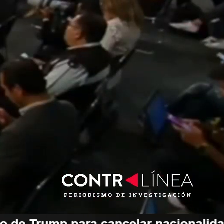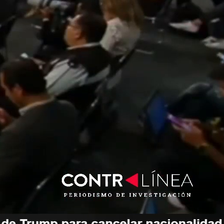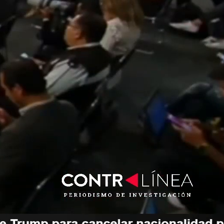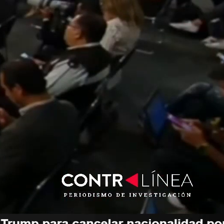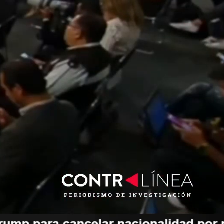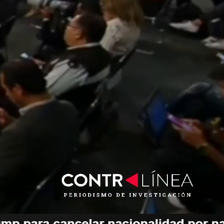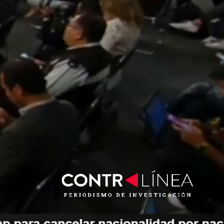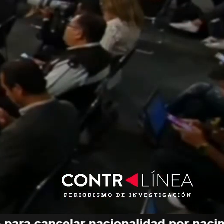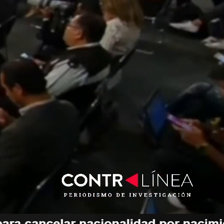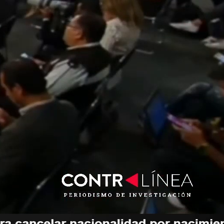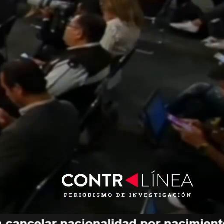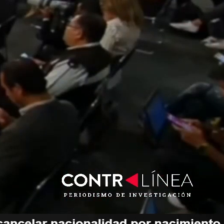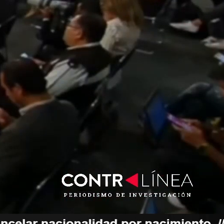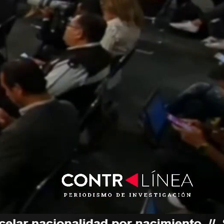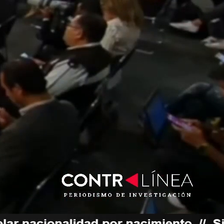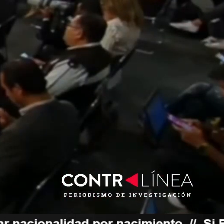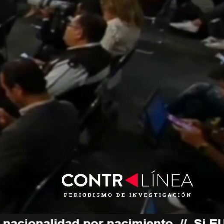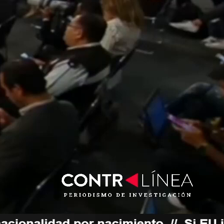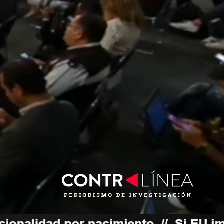Y